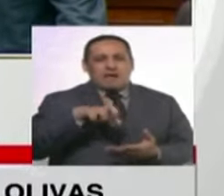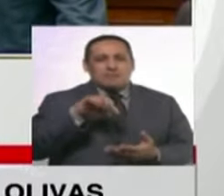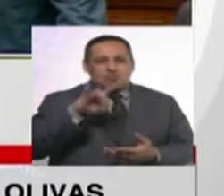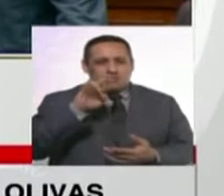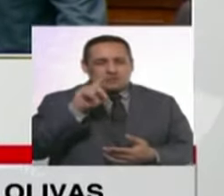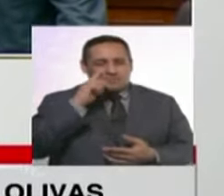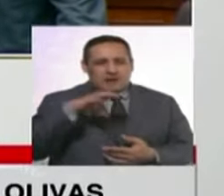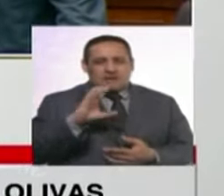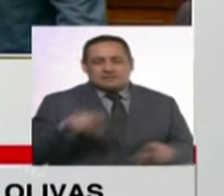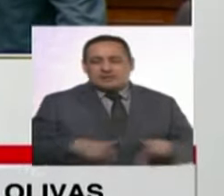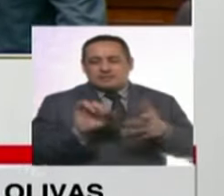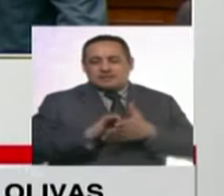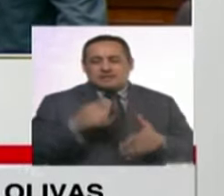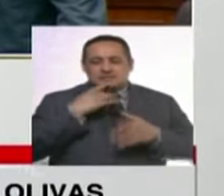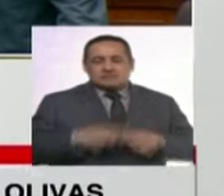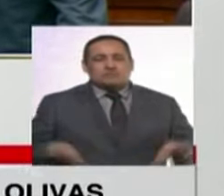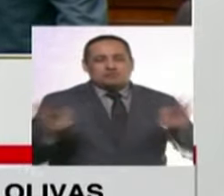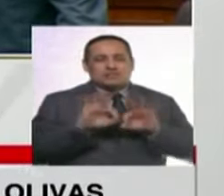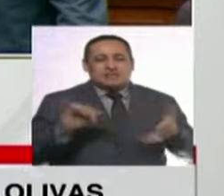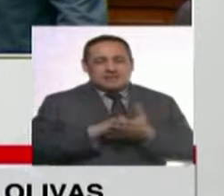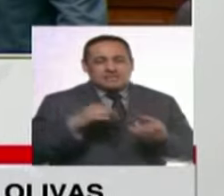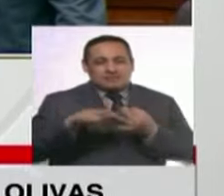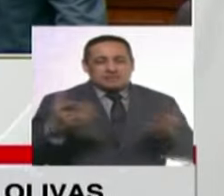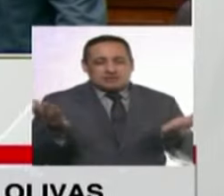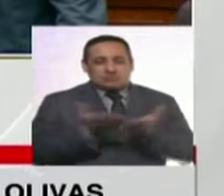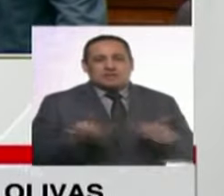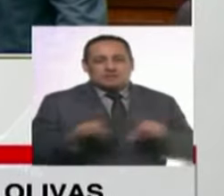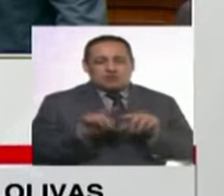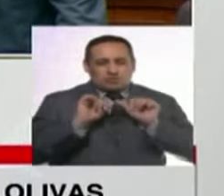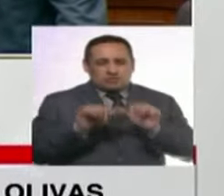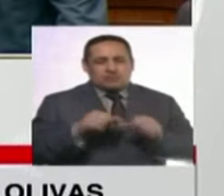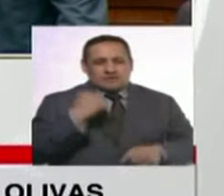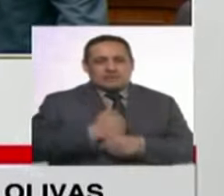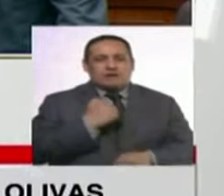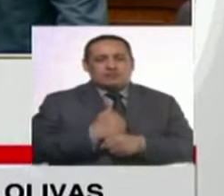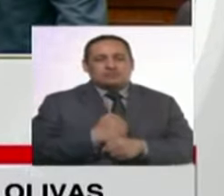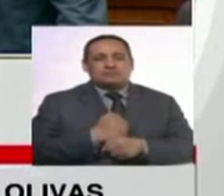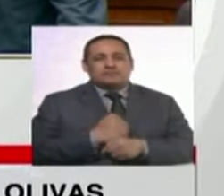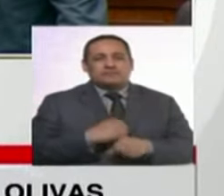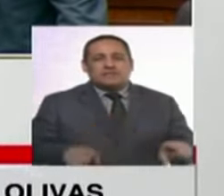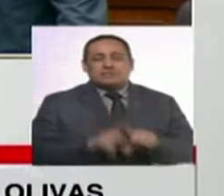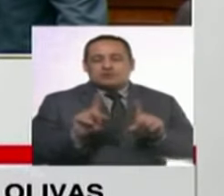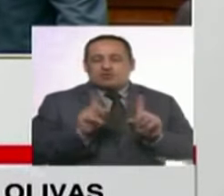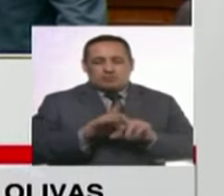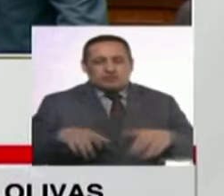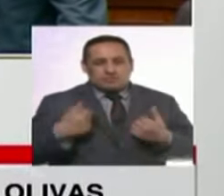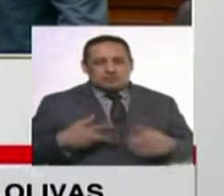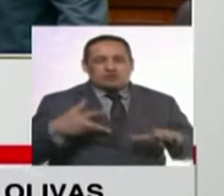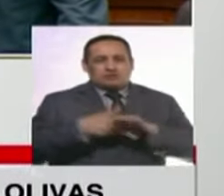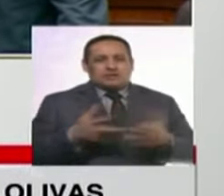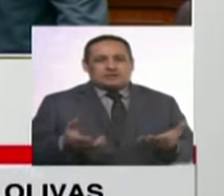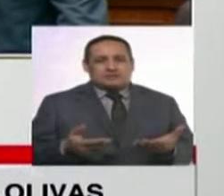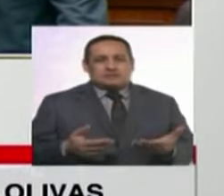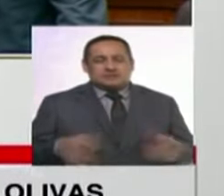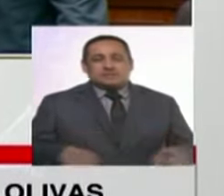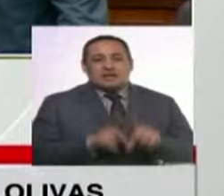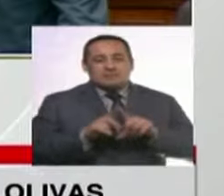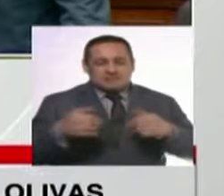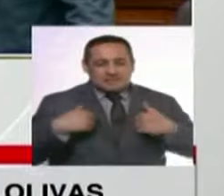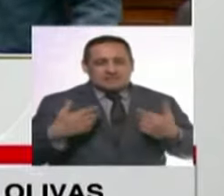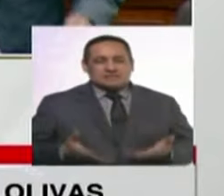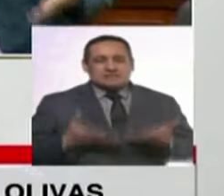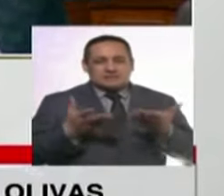y creo que es importante que estas escuelas de formación continúen en el funcionamiento no podemos hacer eso señor ministro y